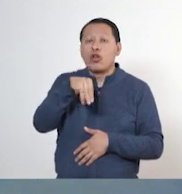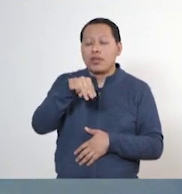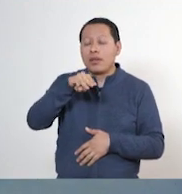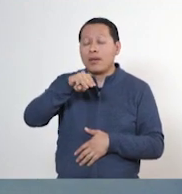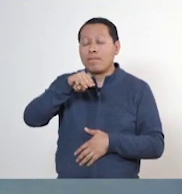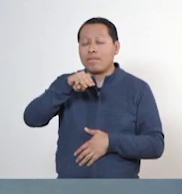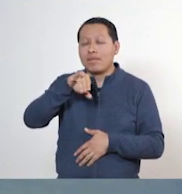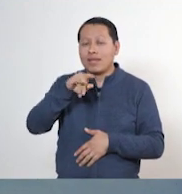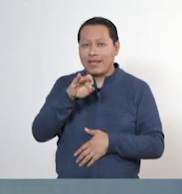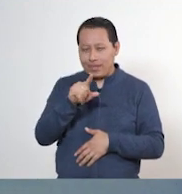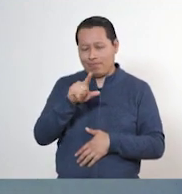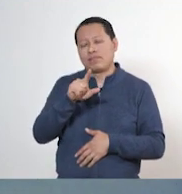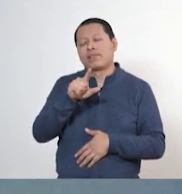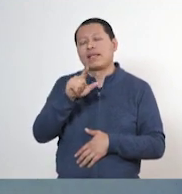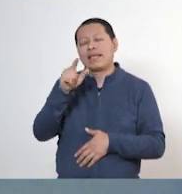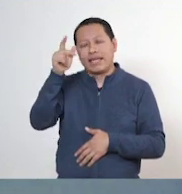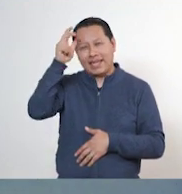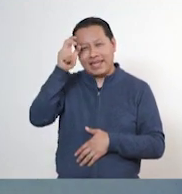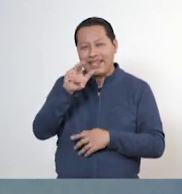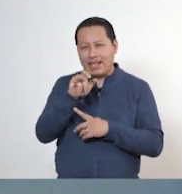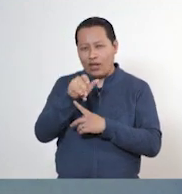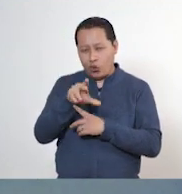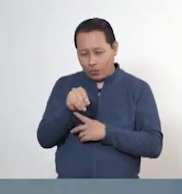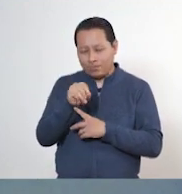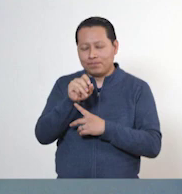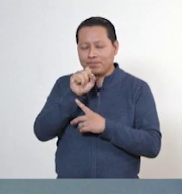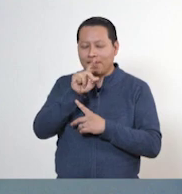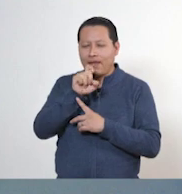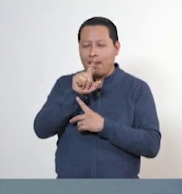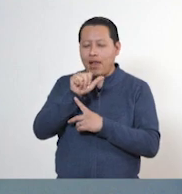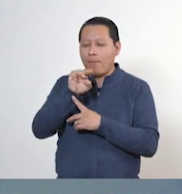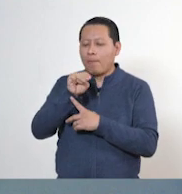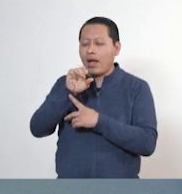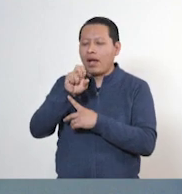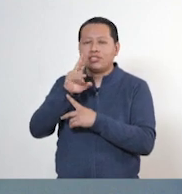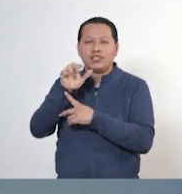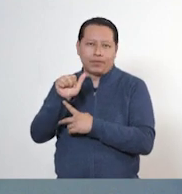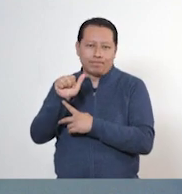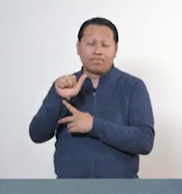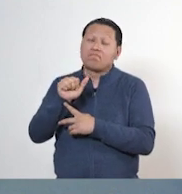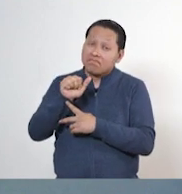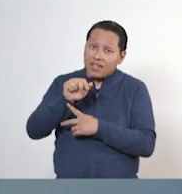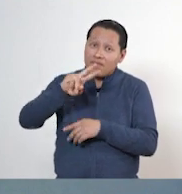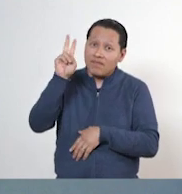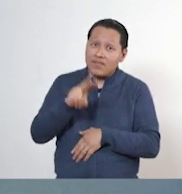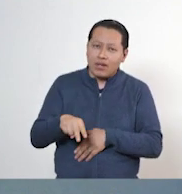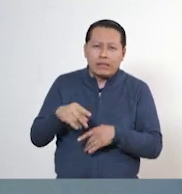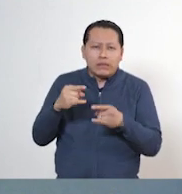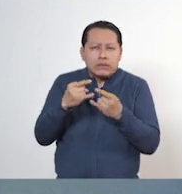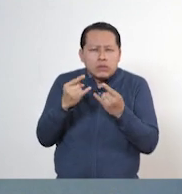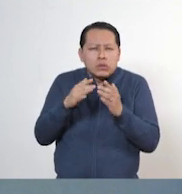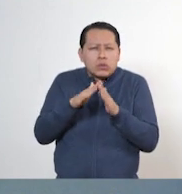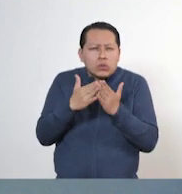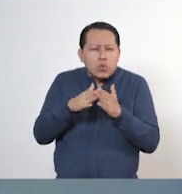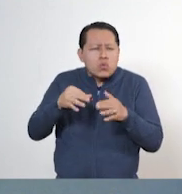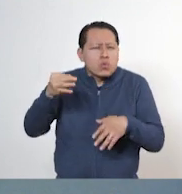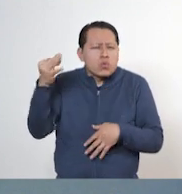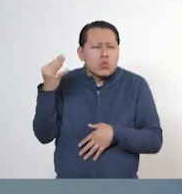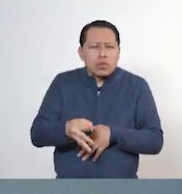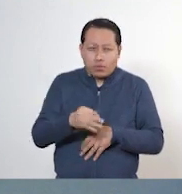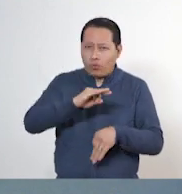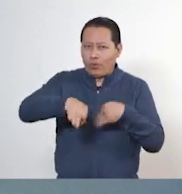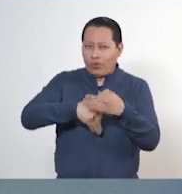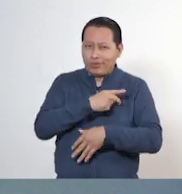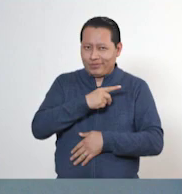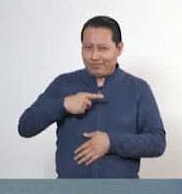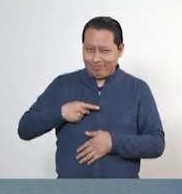maravillosa novela coral. Es un clásico. Todas las personas deberíamos de leerla, ¿eh? Así es. Y justamente me encontré con un texto que quisiera